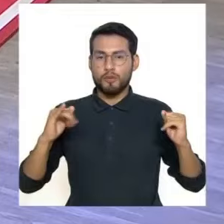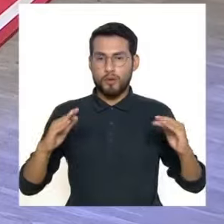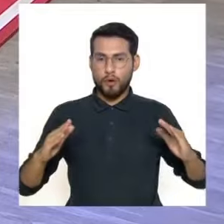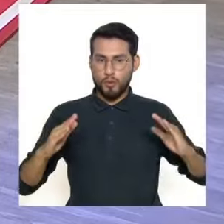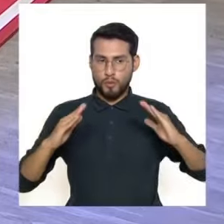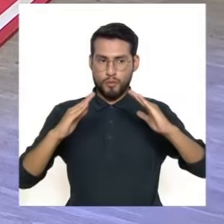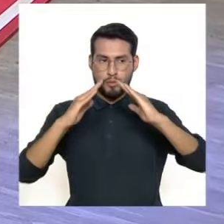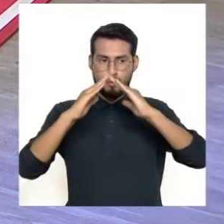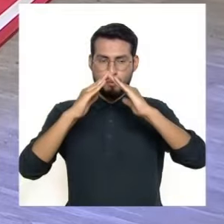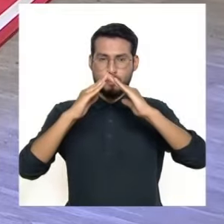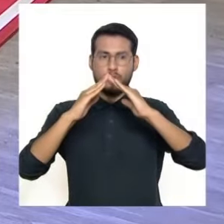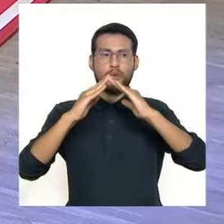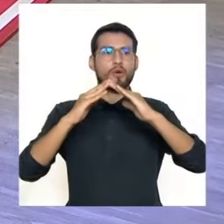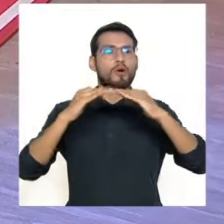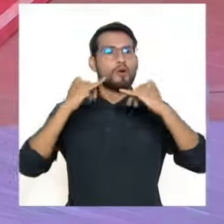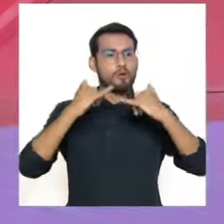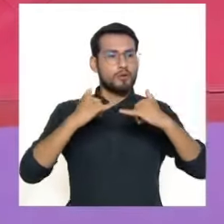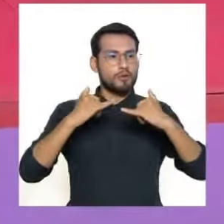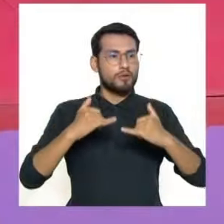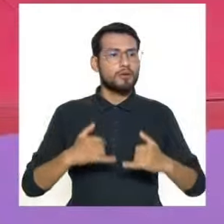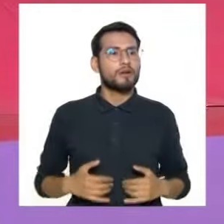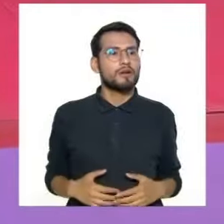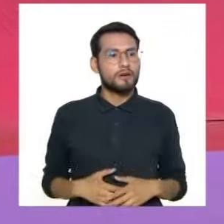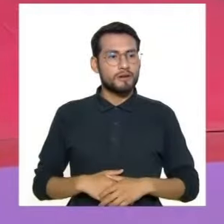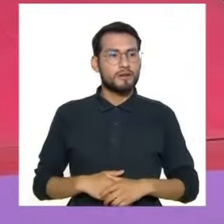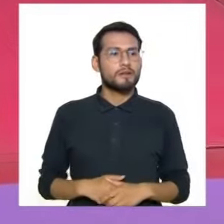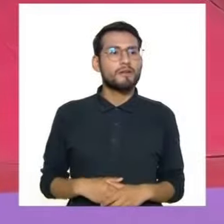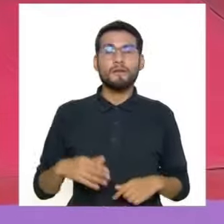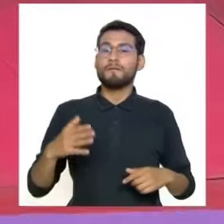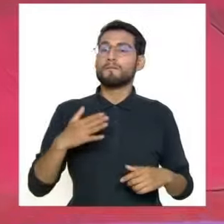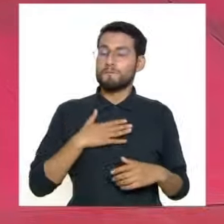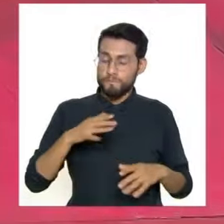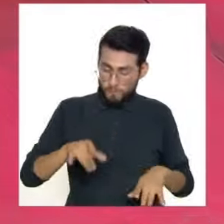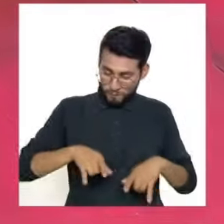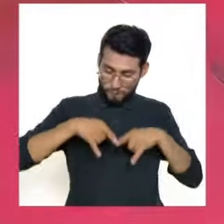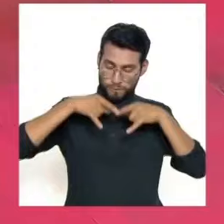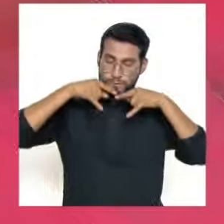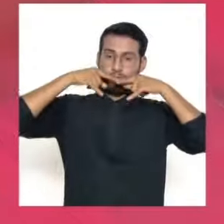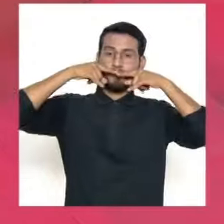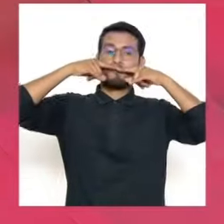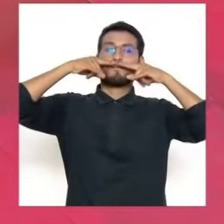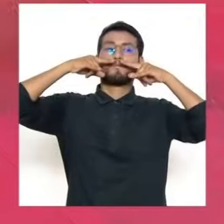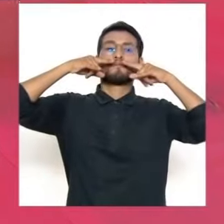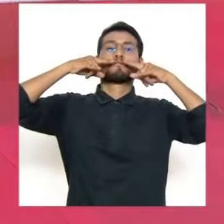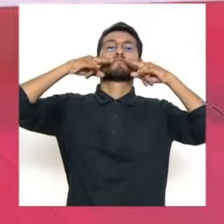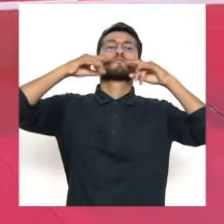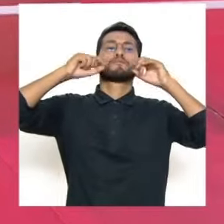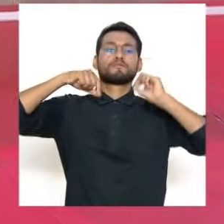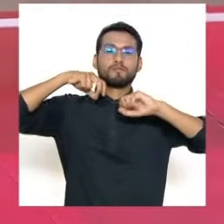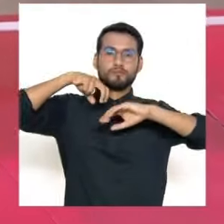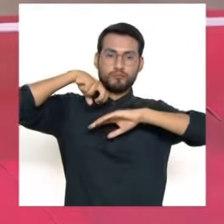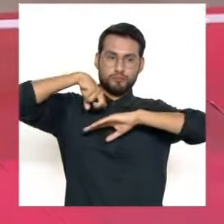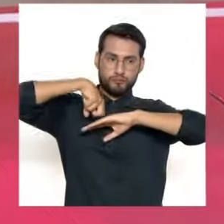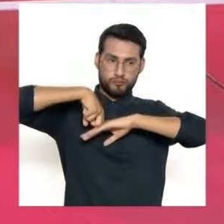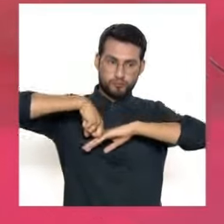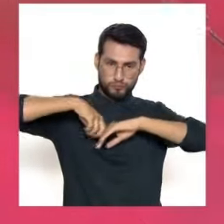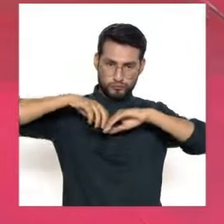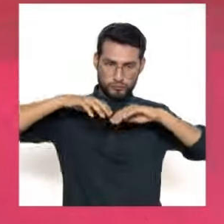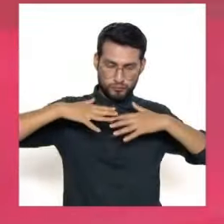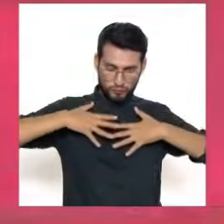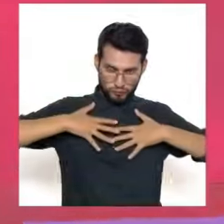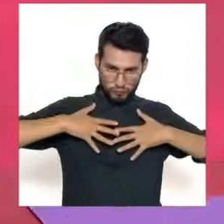montaña suelto el peso de mi cabeza inhalo exhalando apoyo rodillas Bajo como en una plancha